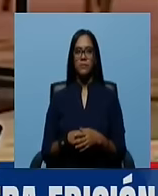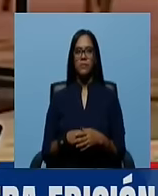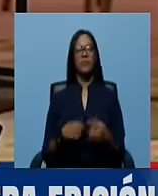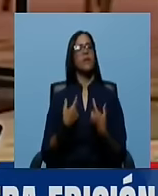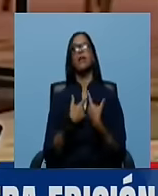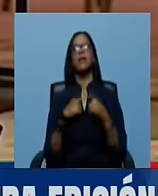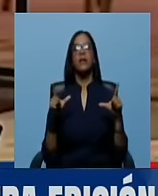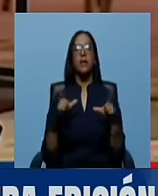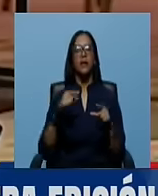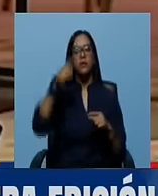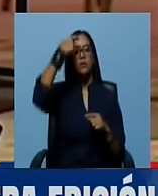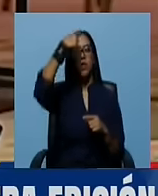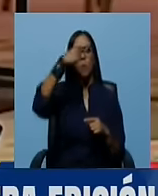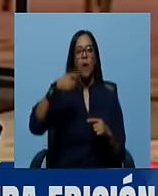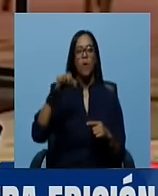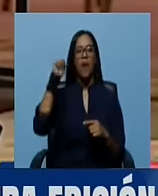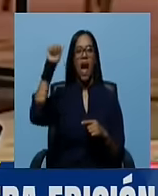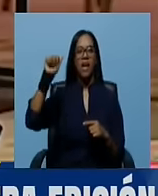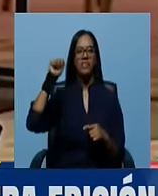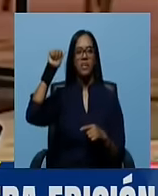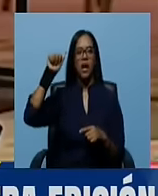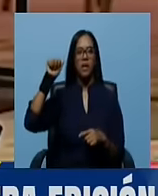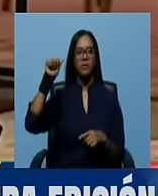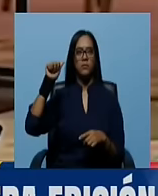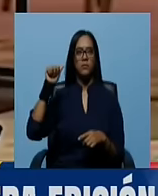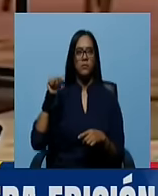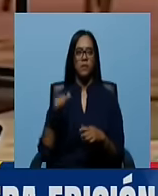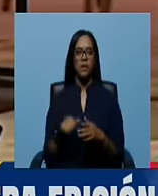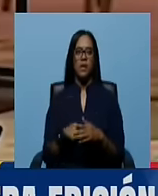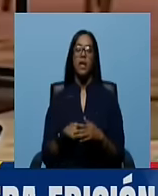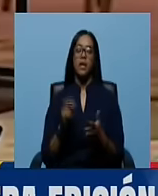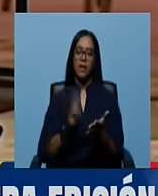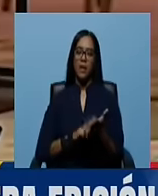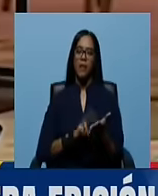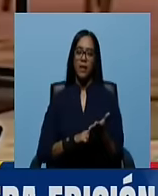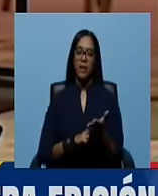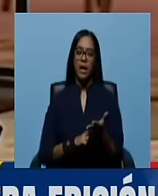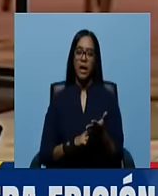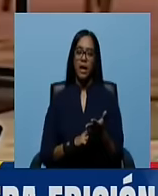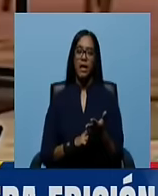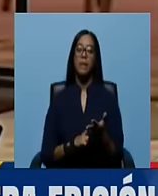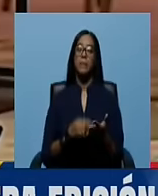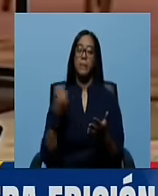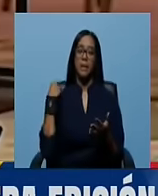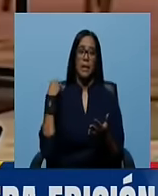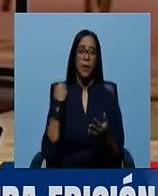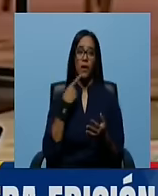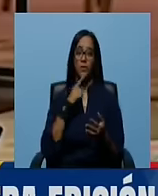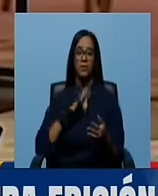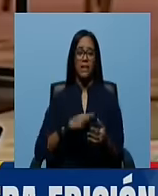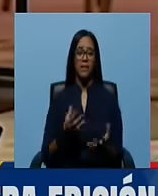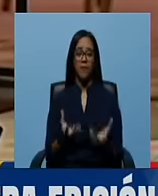Libertador de esos pueblos del Asia. Y de verdad, eso me dijo que eso estaba así full